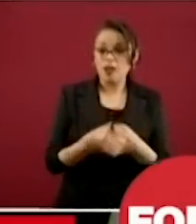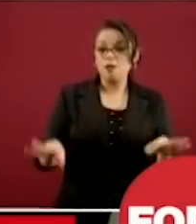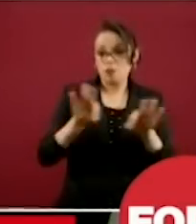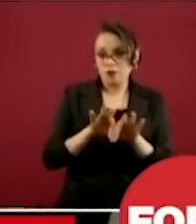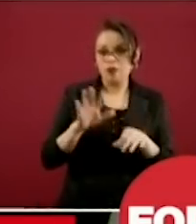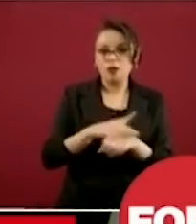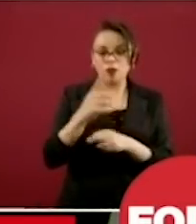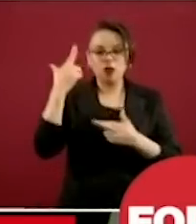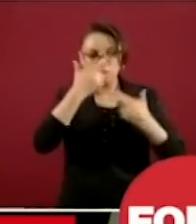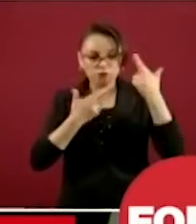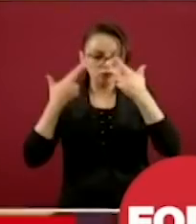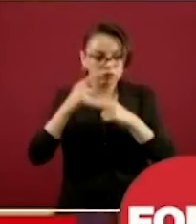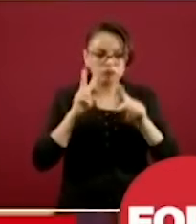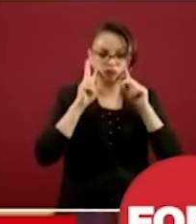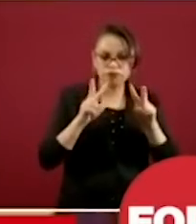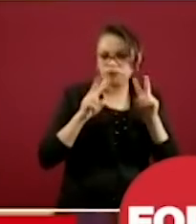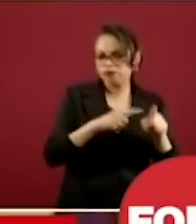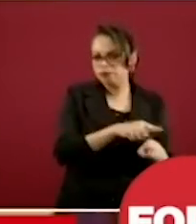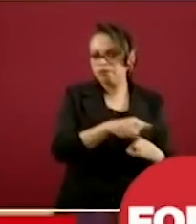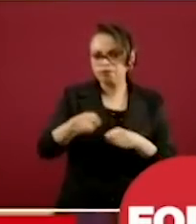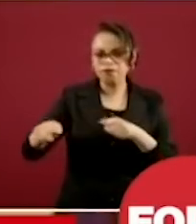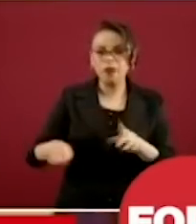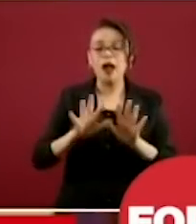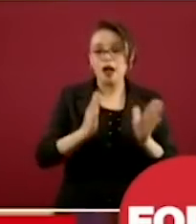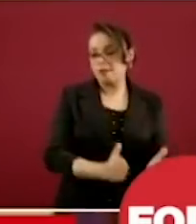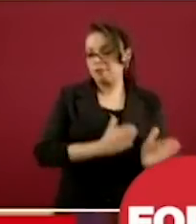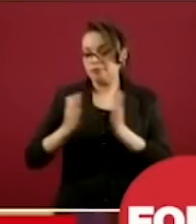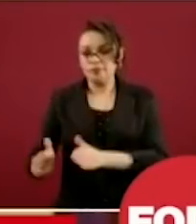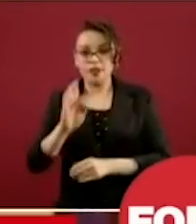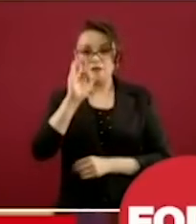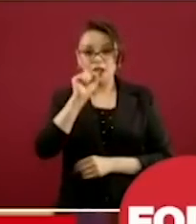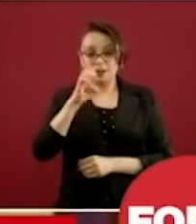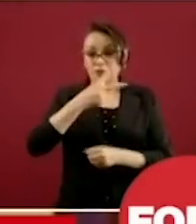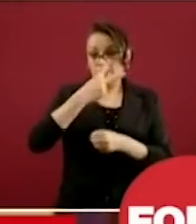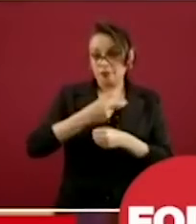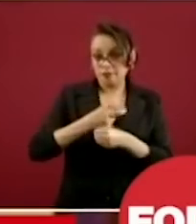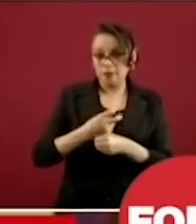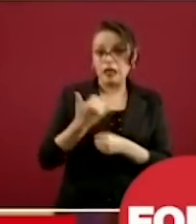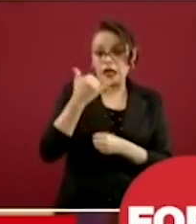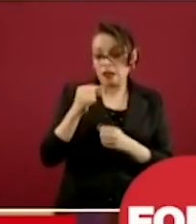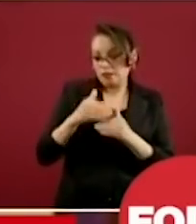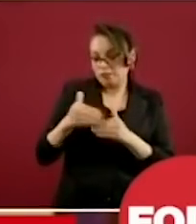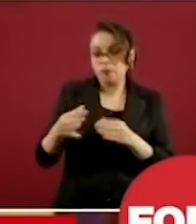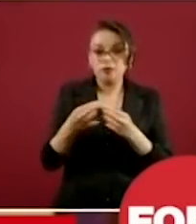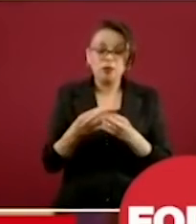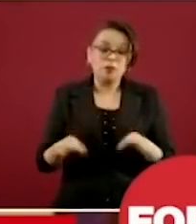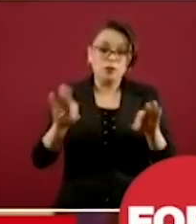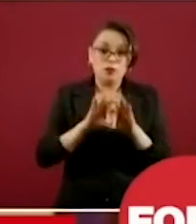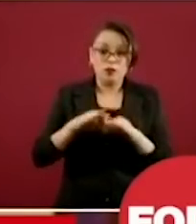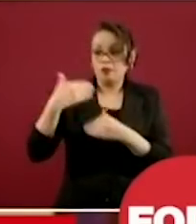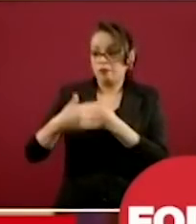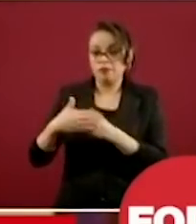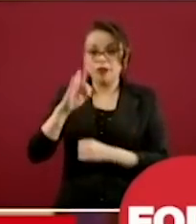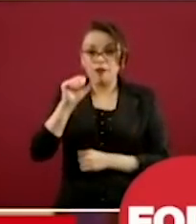entrando a un escenario 2 ya más importante y sobre todo a un escenario 3, empezamos o creemos nosotros